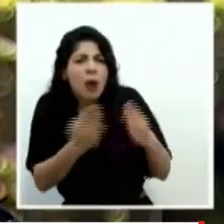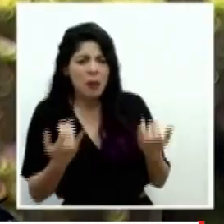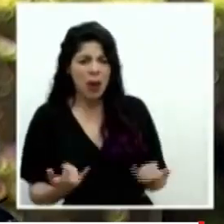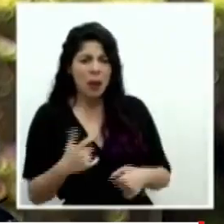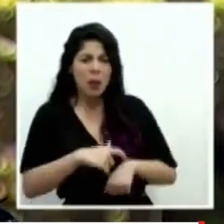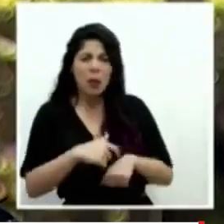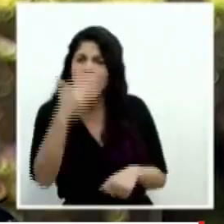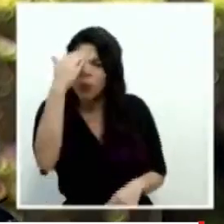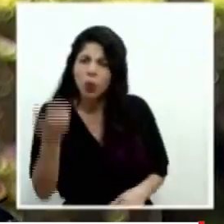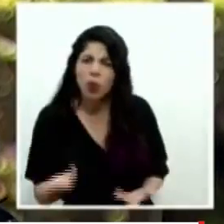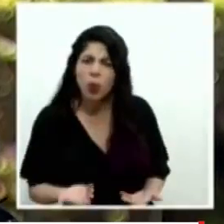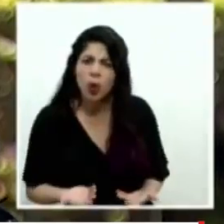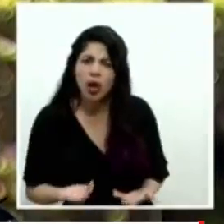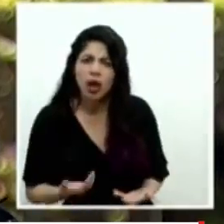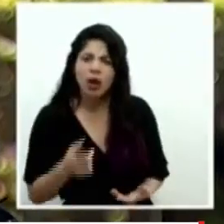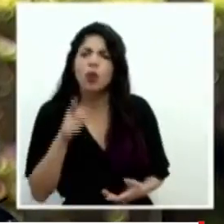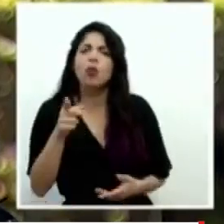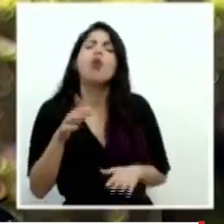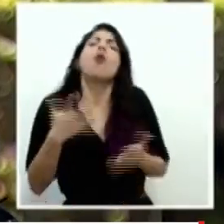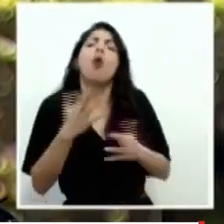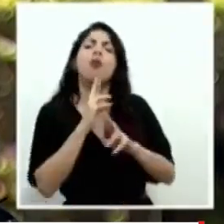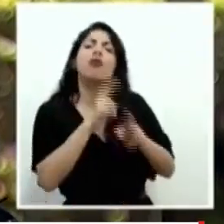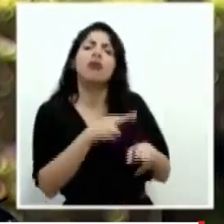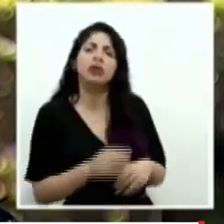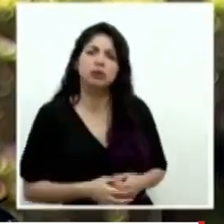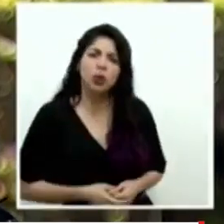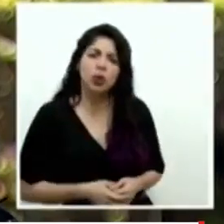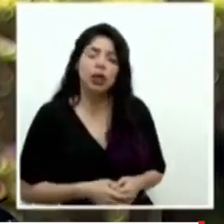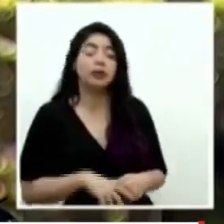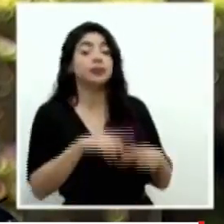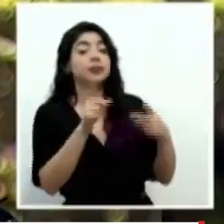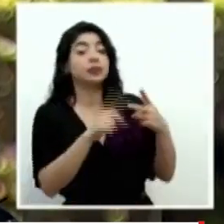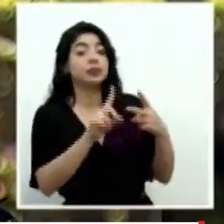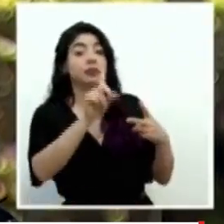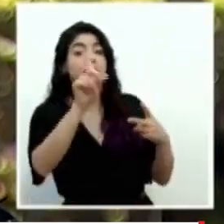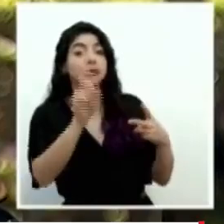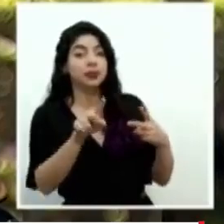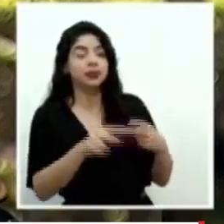estos momentos. ¿Qué responde usted ante eso? Y la segunda